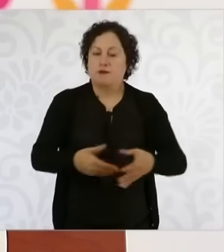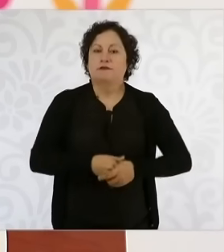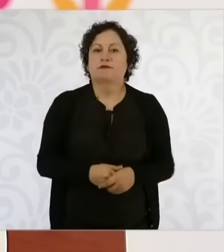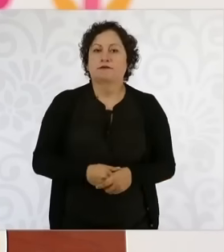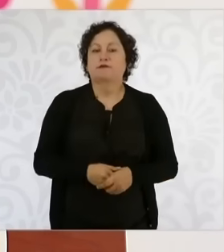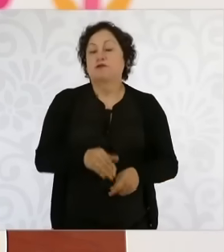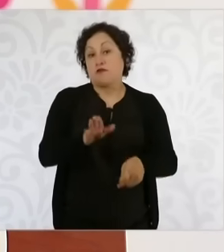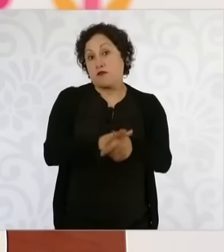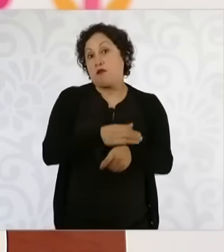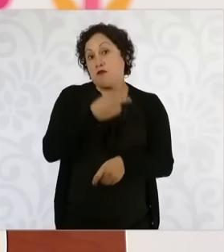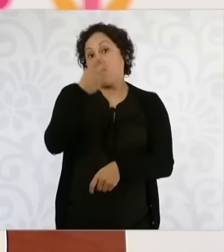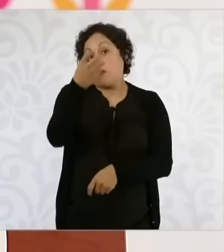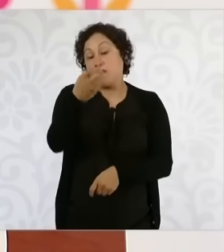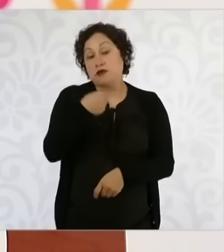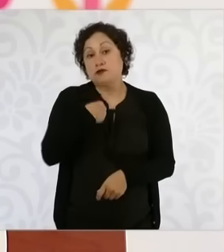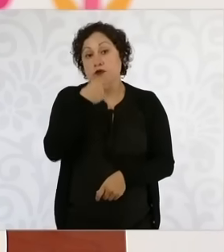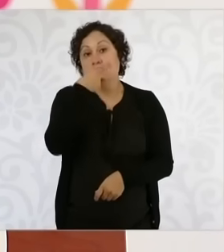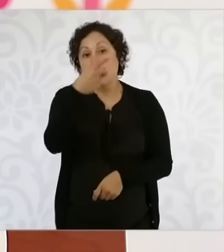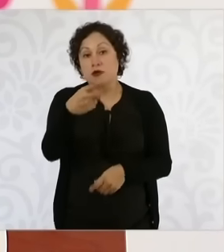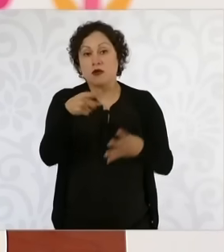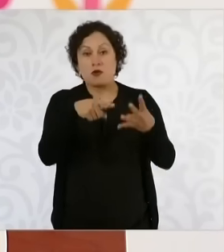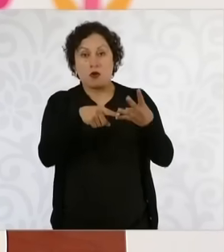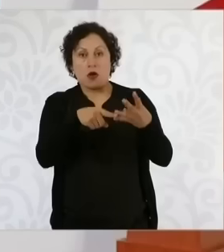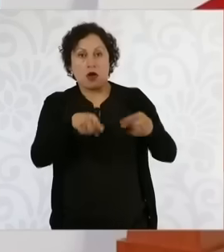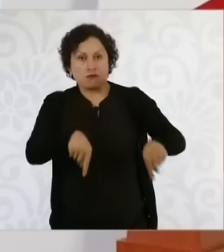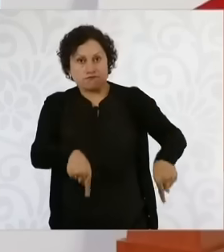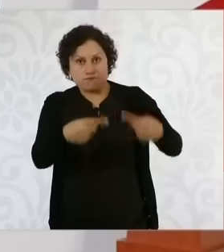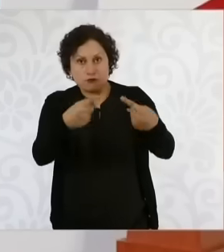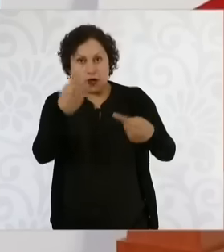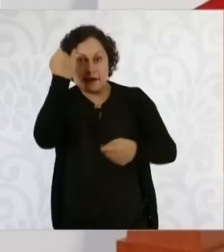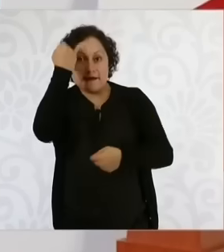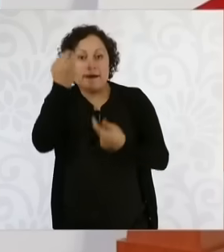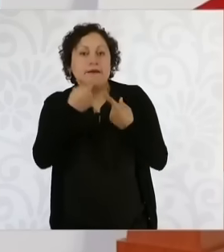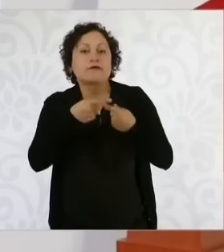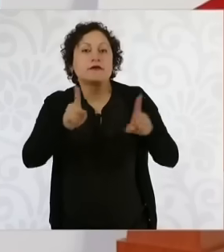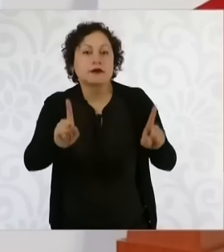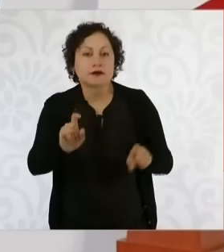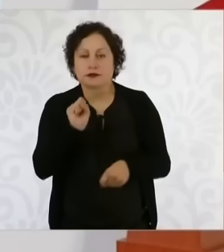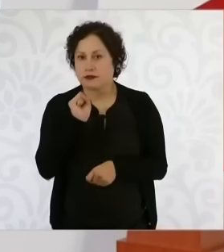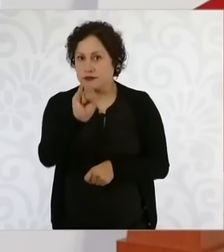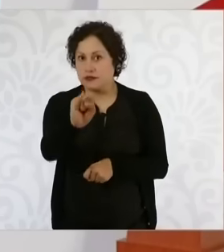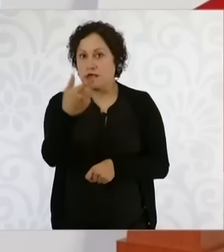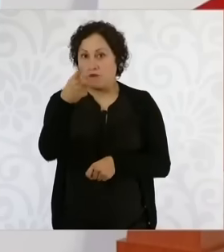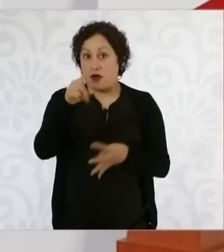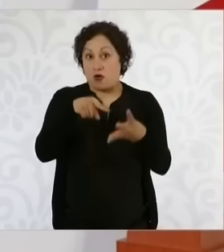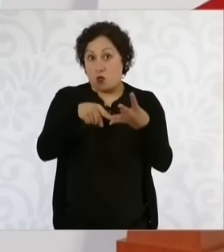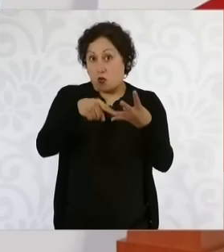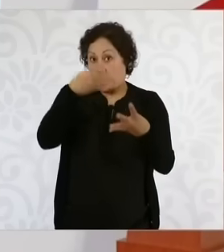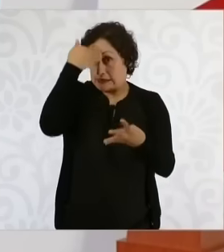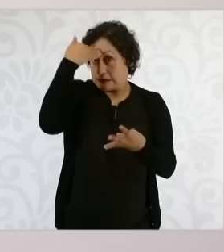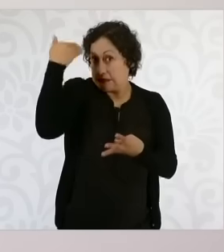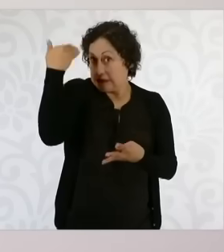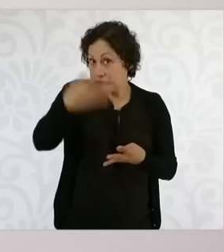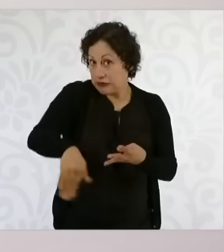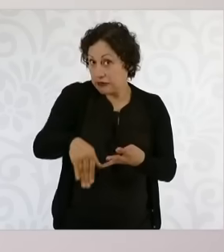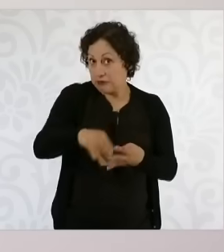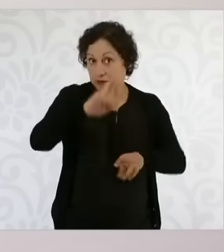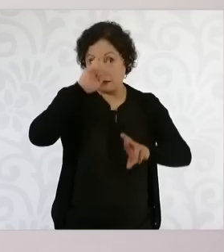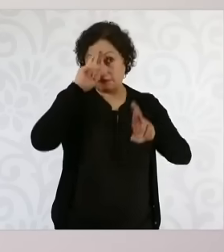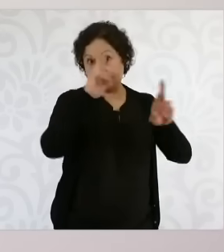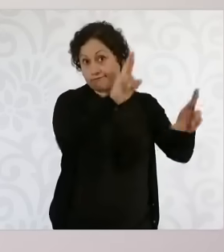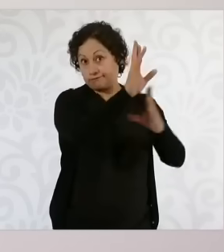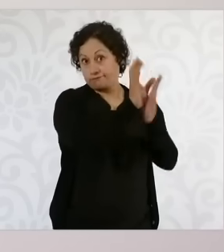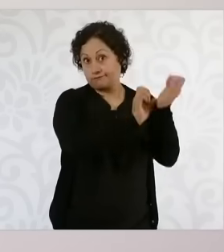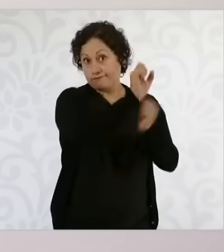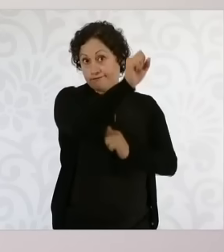que podemos tener diferencias con el ministro, pero en este caso imperó la razón, imperó la Constitución,